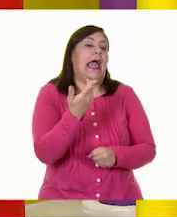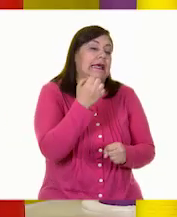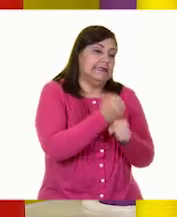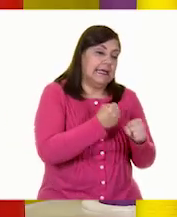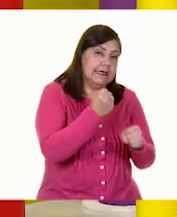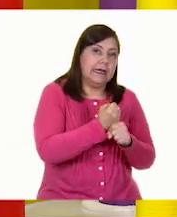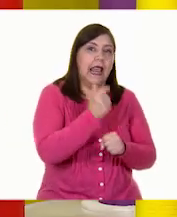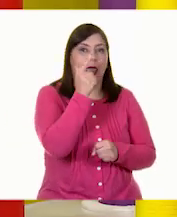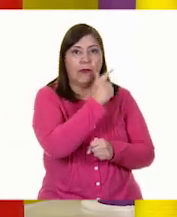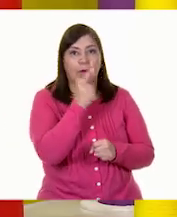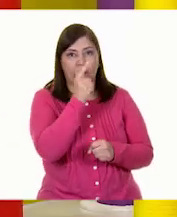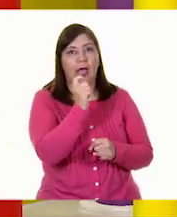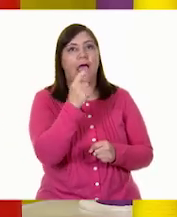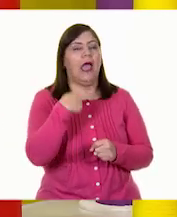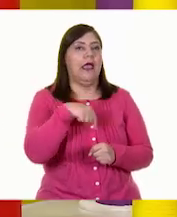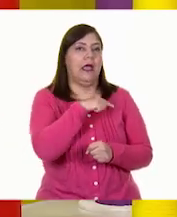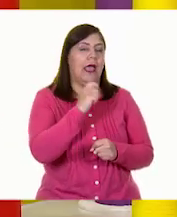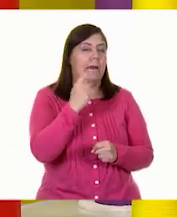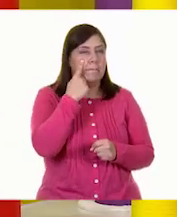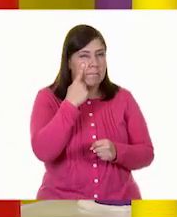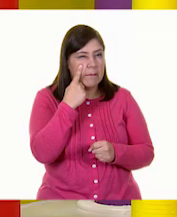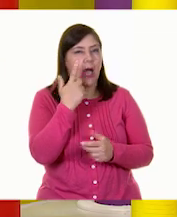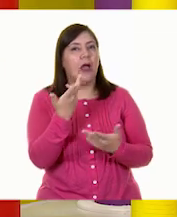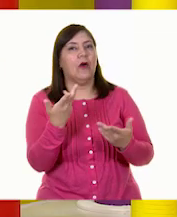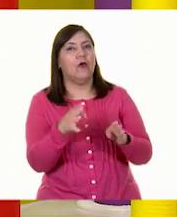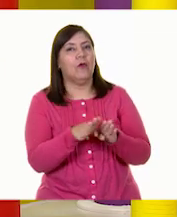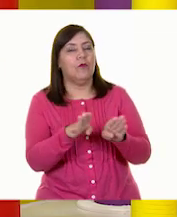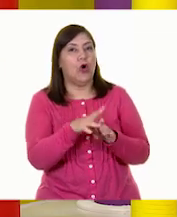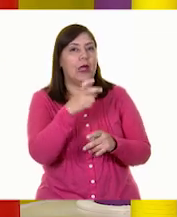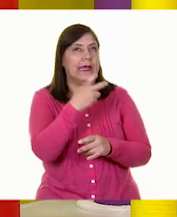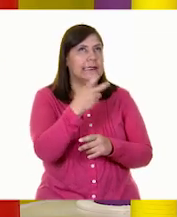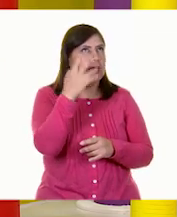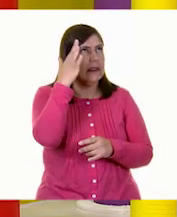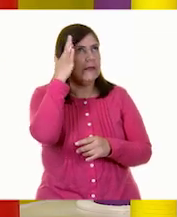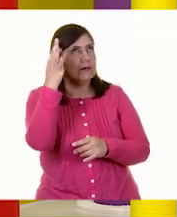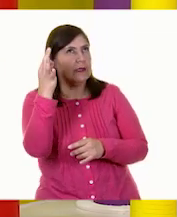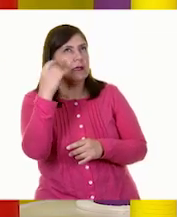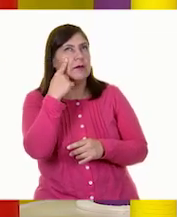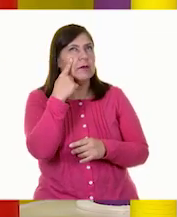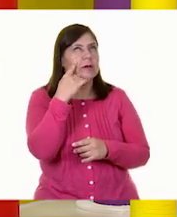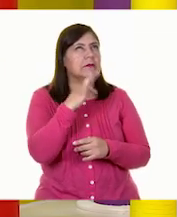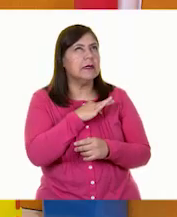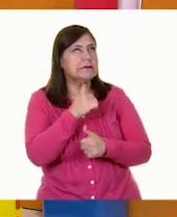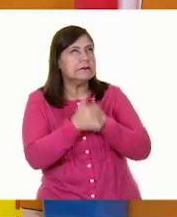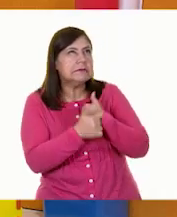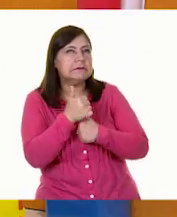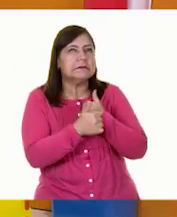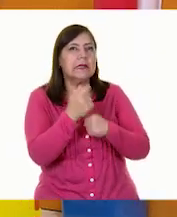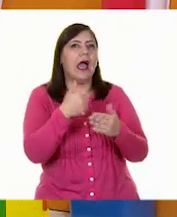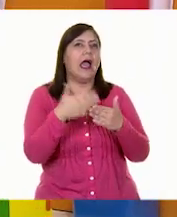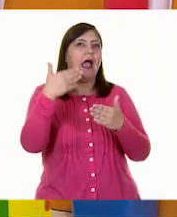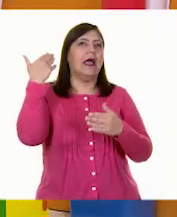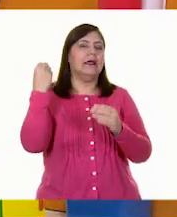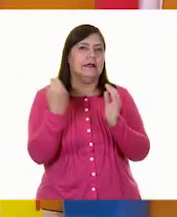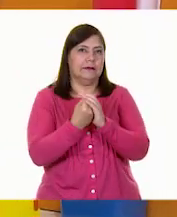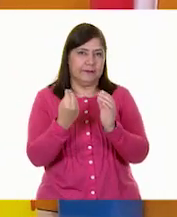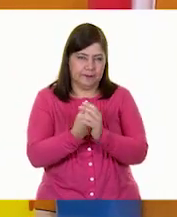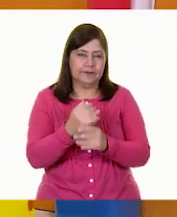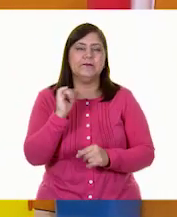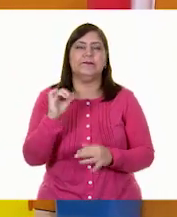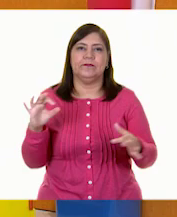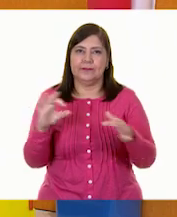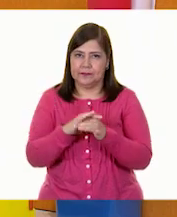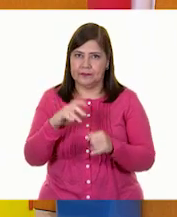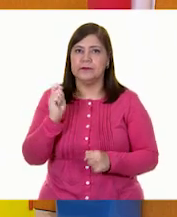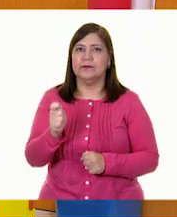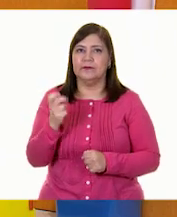lenguaje que estamos viendo, maestra. Y tiene ese acertijo, tiene todo lo que habíamos visto en las clases pasadas. Exactamente. Tiene relación porque